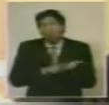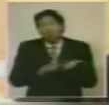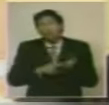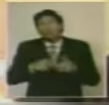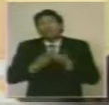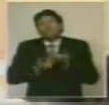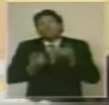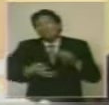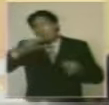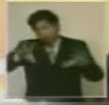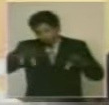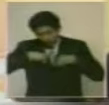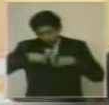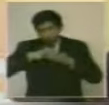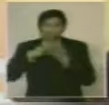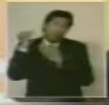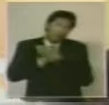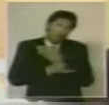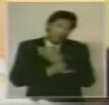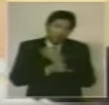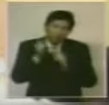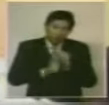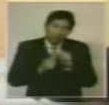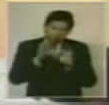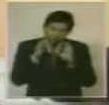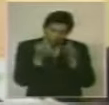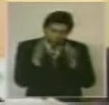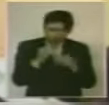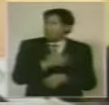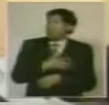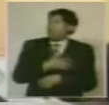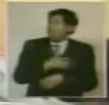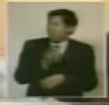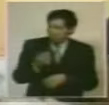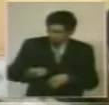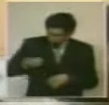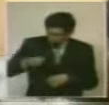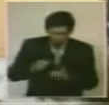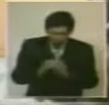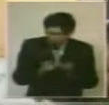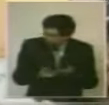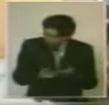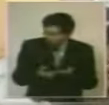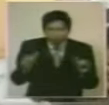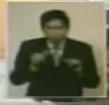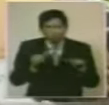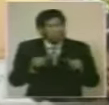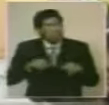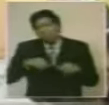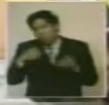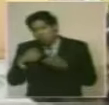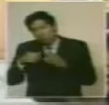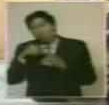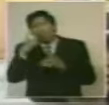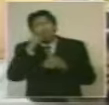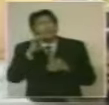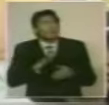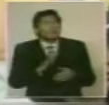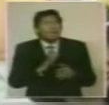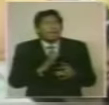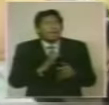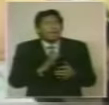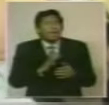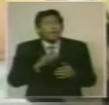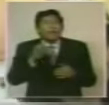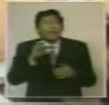hubieran recibido el proyecto, cada familia. Y respecto al ajo, de la misma manera ha pasado. Una señora,